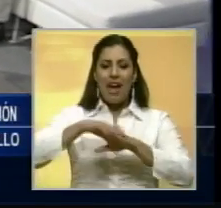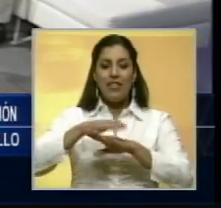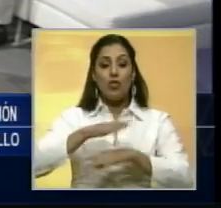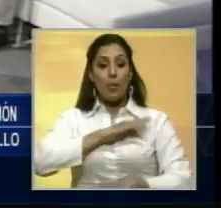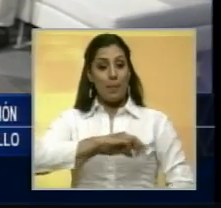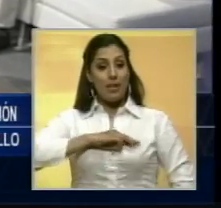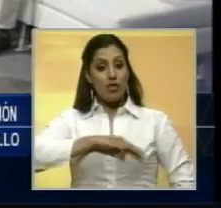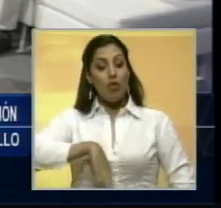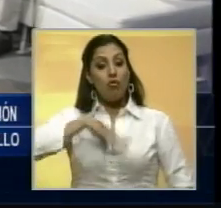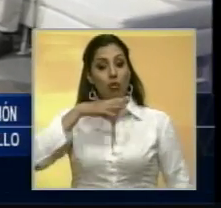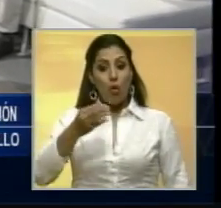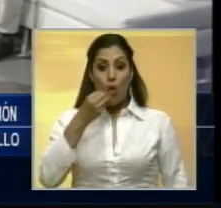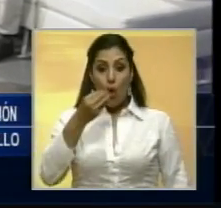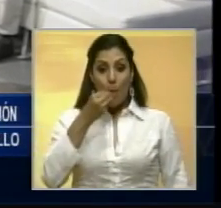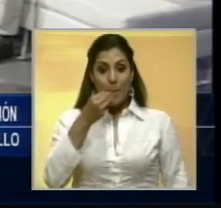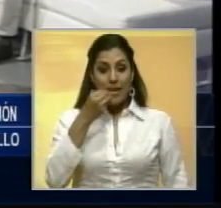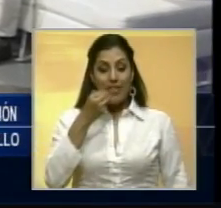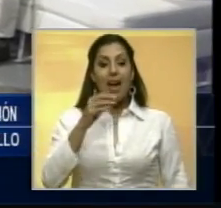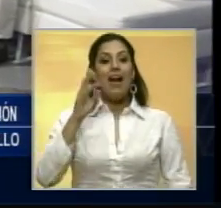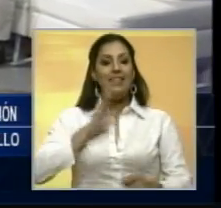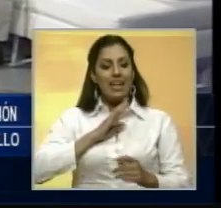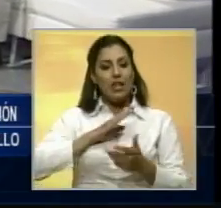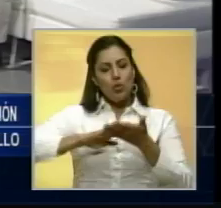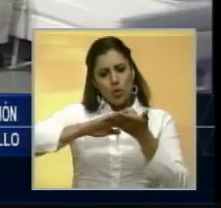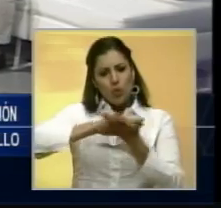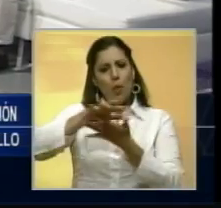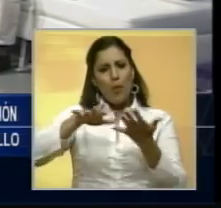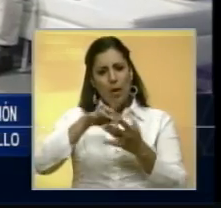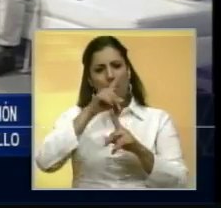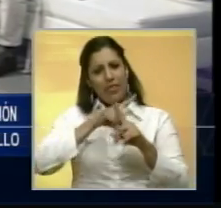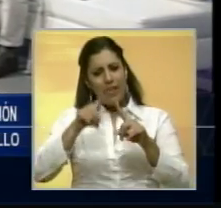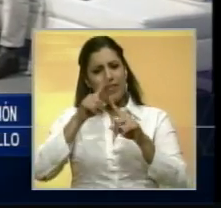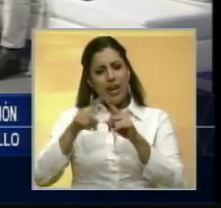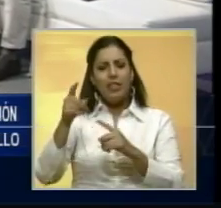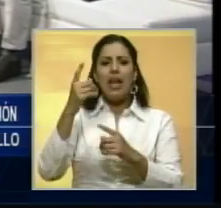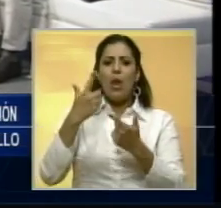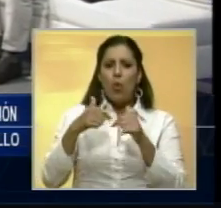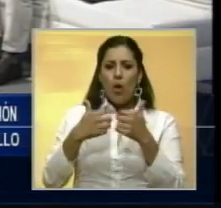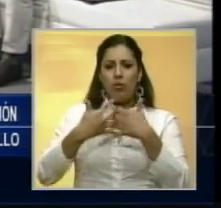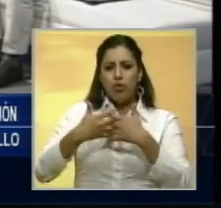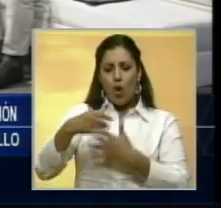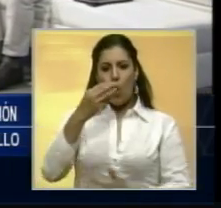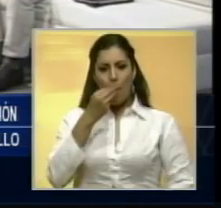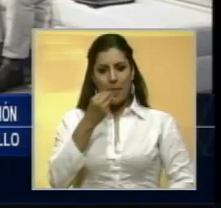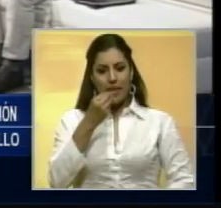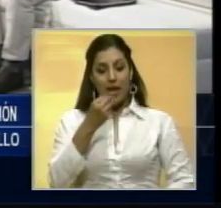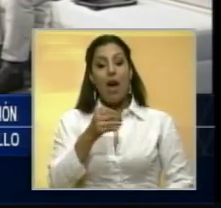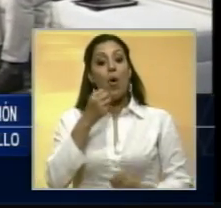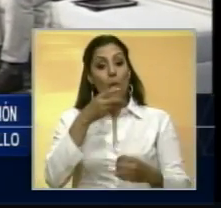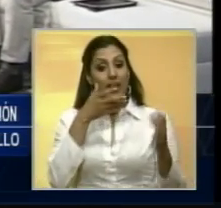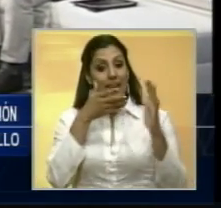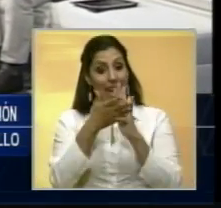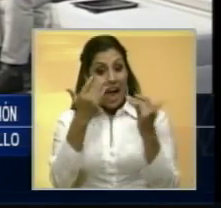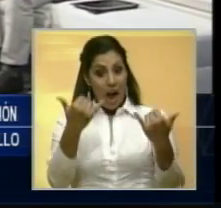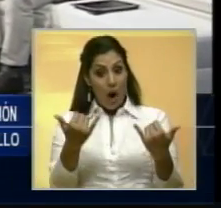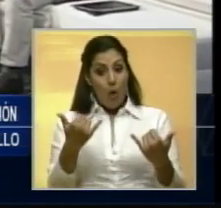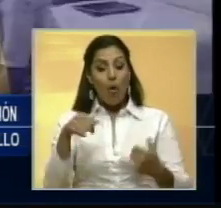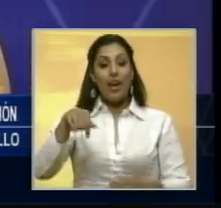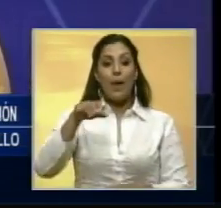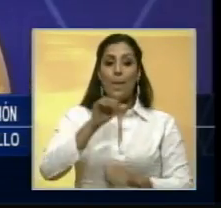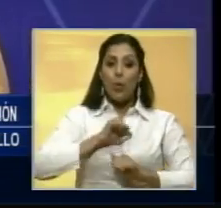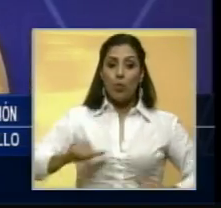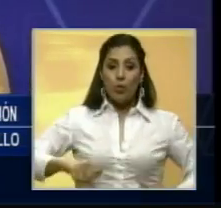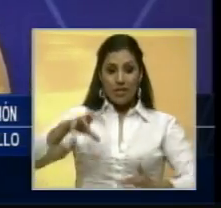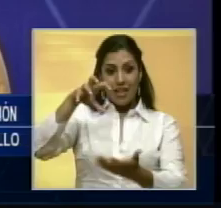gran misión de abastecimiento soberano ha venido corrigiendo errores en la distribución y en la producción de los alimentos. Indicó que actualmente en